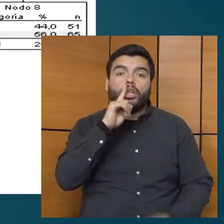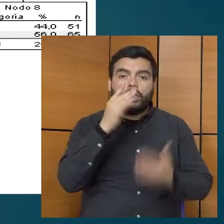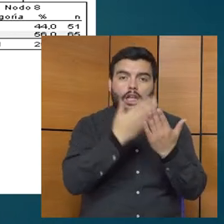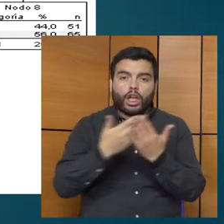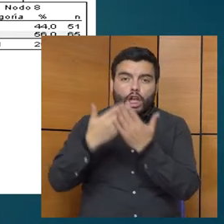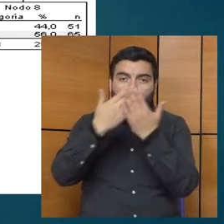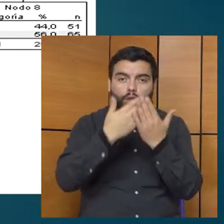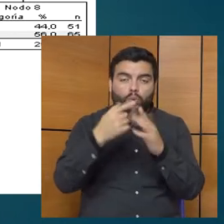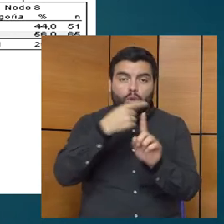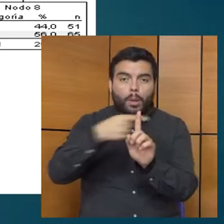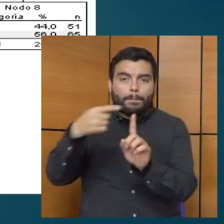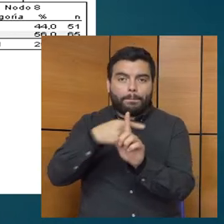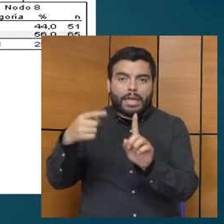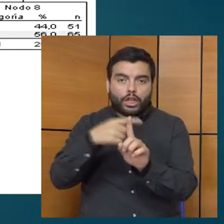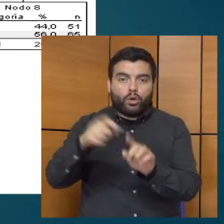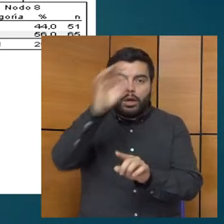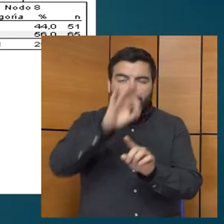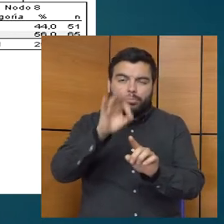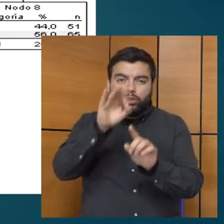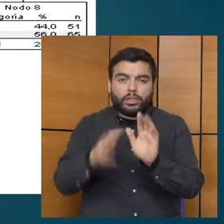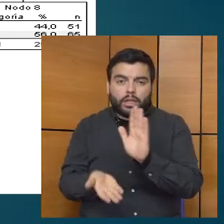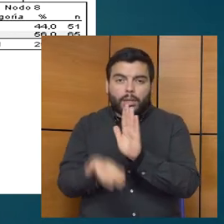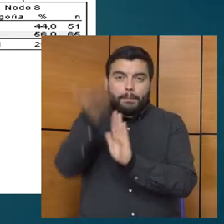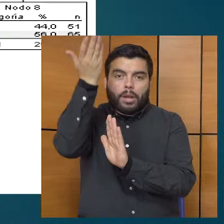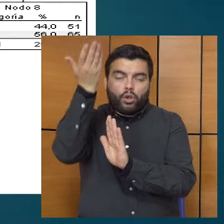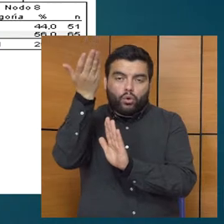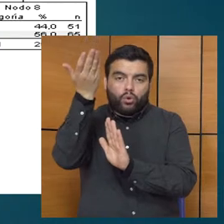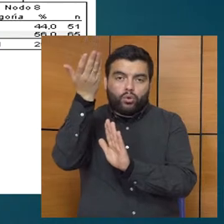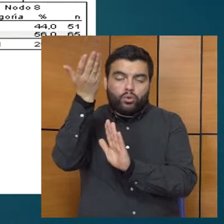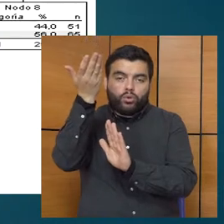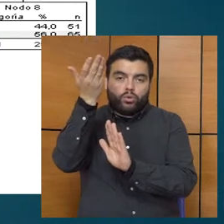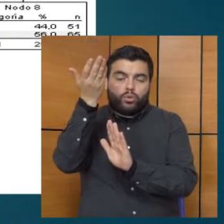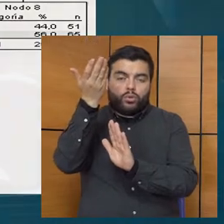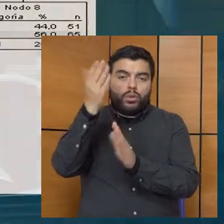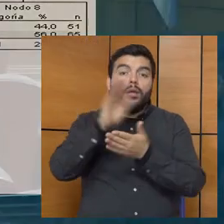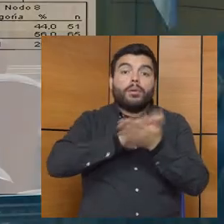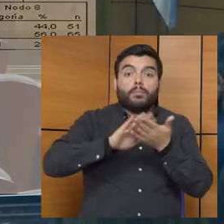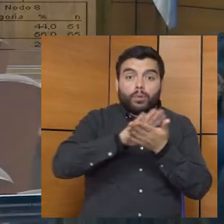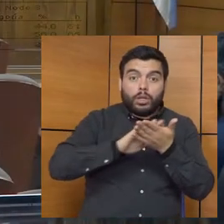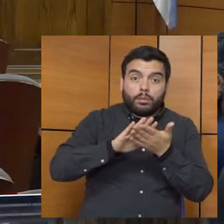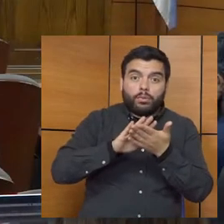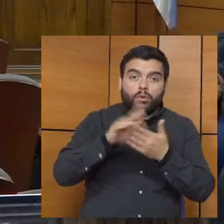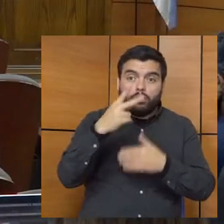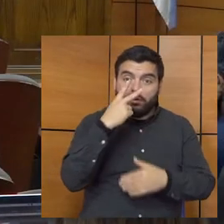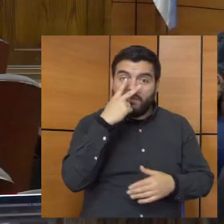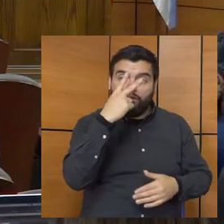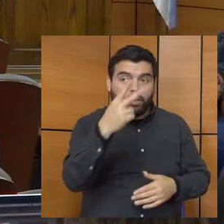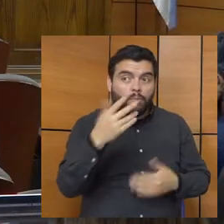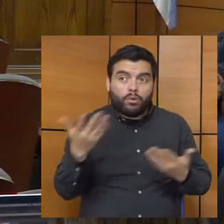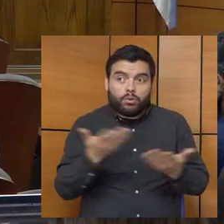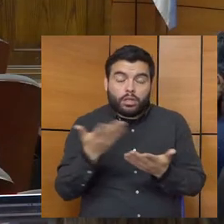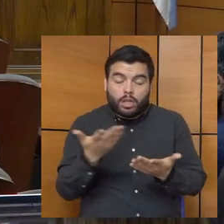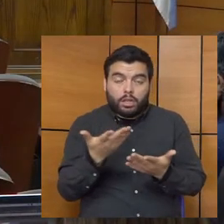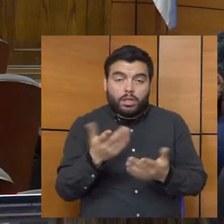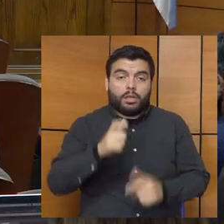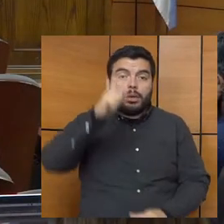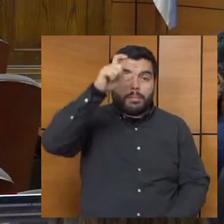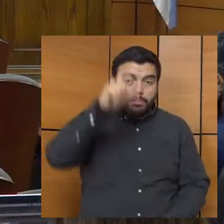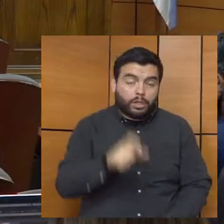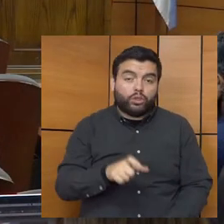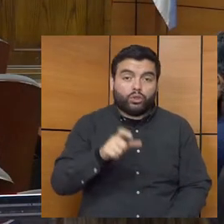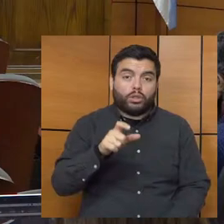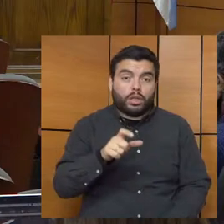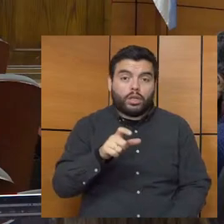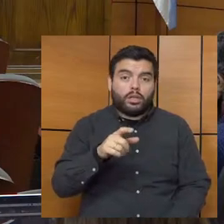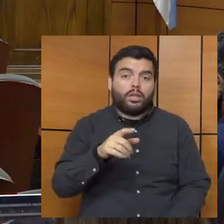son donde el porcentaje es más alto, ¿vale? Por tanto, pues vemos que en este caso pues personas con